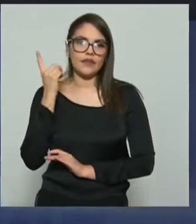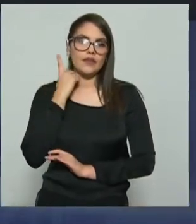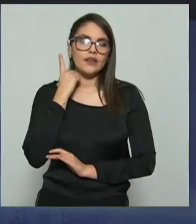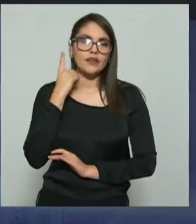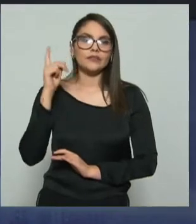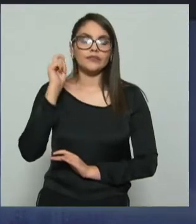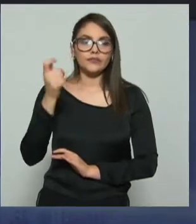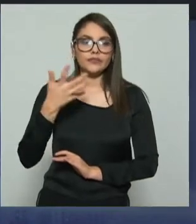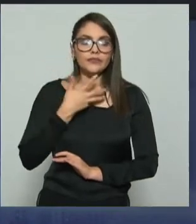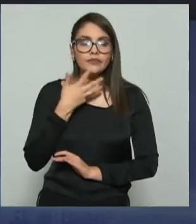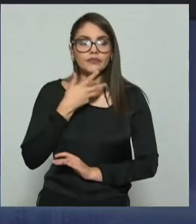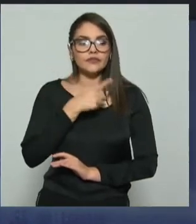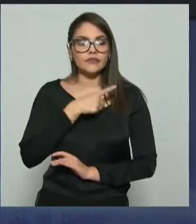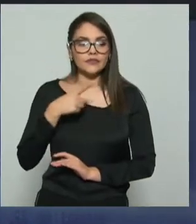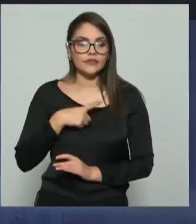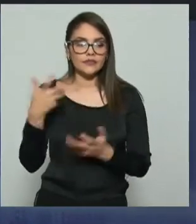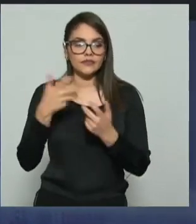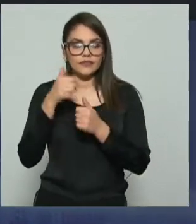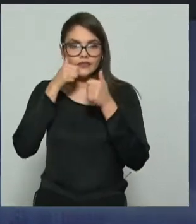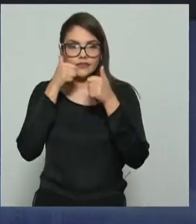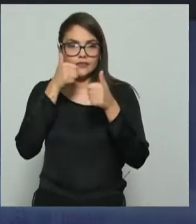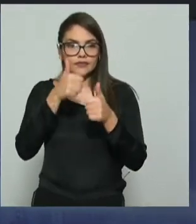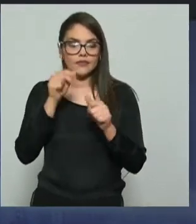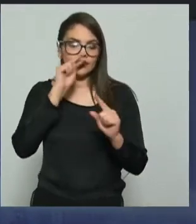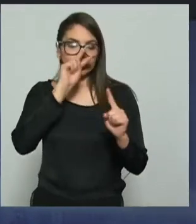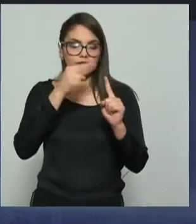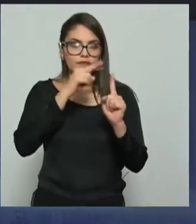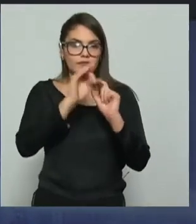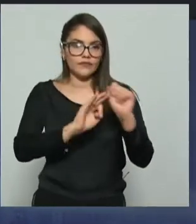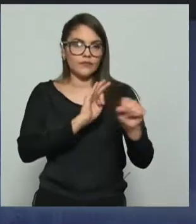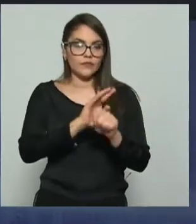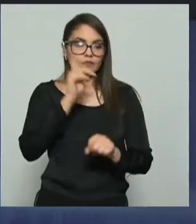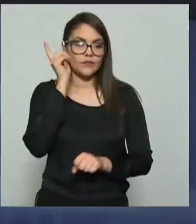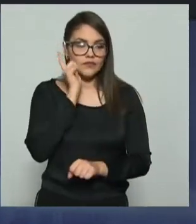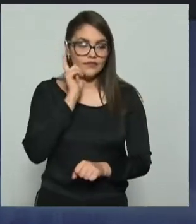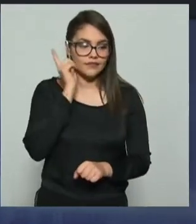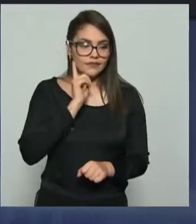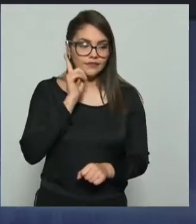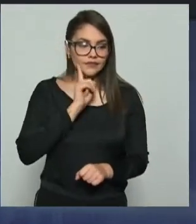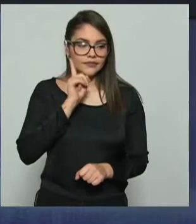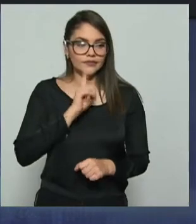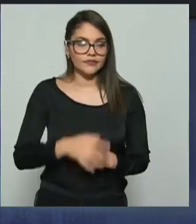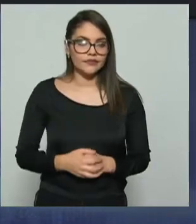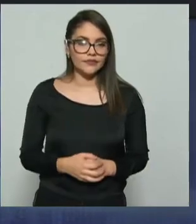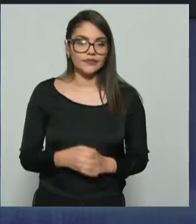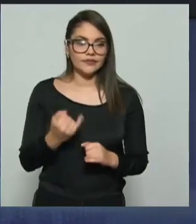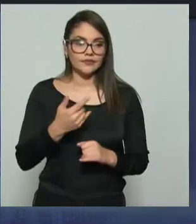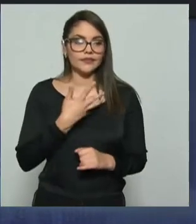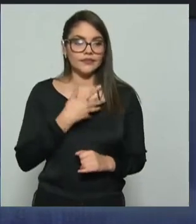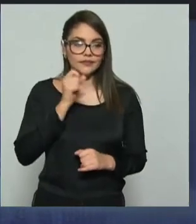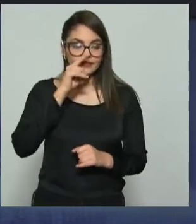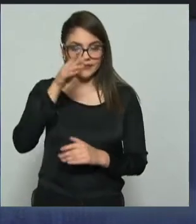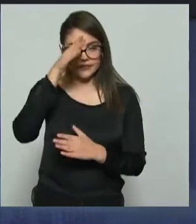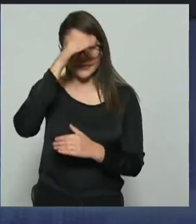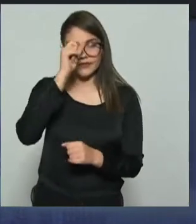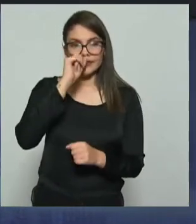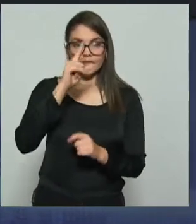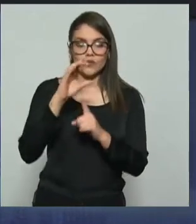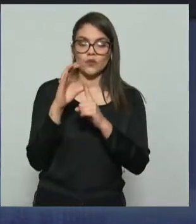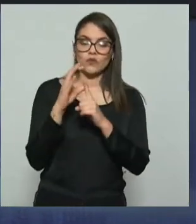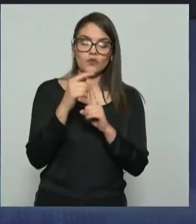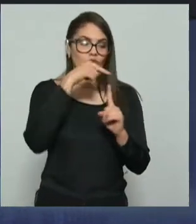ley se haga, debe de realizarse con perspectiva de género. Eso tenemos que hacerlo, y eso está muy revisado por la comisión que atiende este